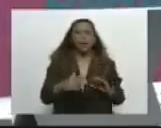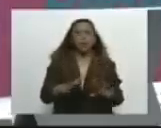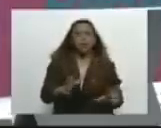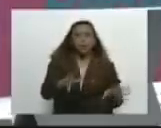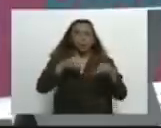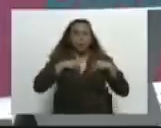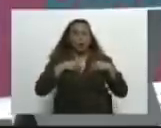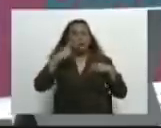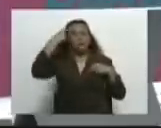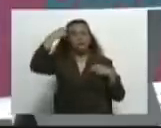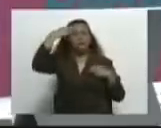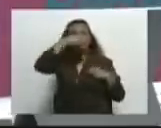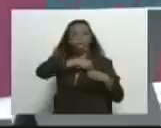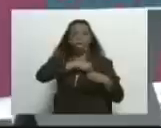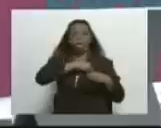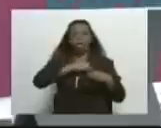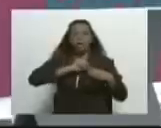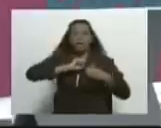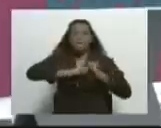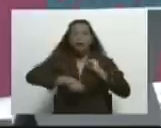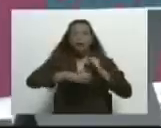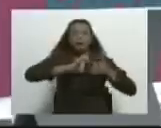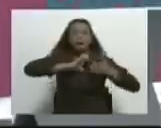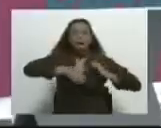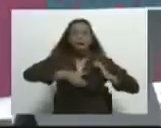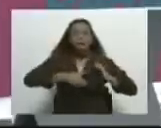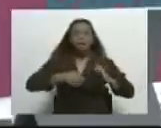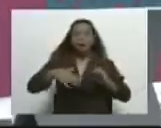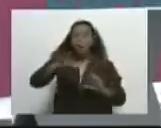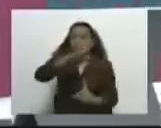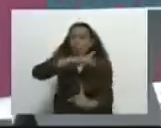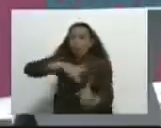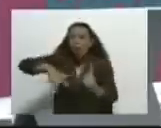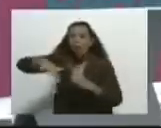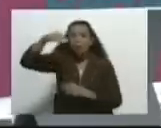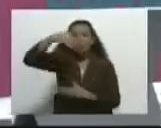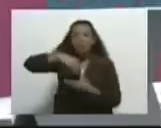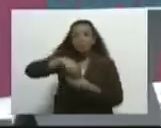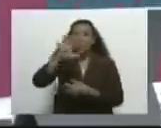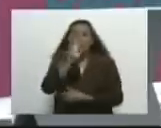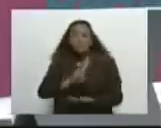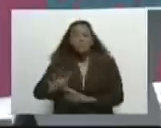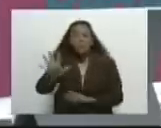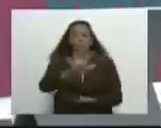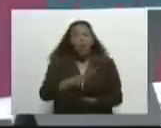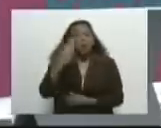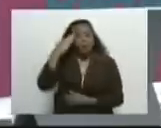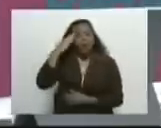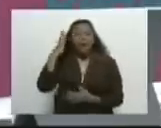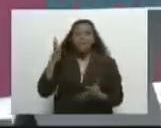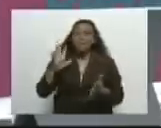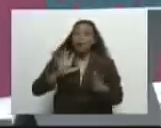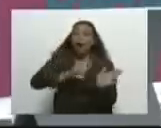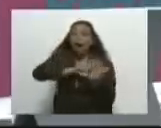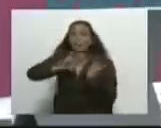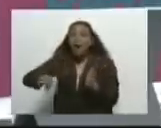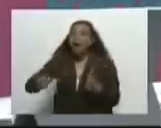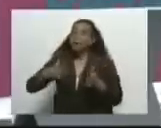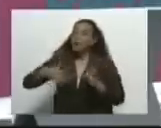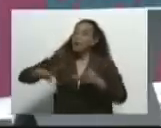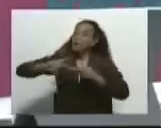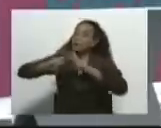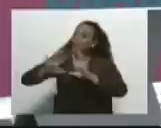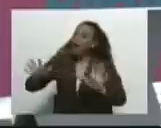a la mente venezolana, al clima interno venezolano, que lo hemos conquistado a pulso, el clima de paz,